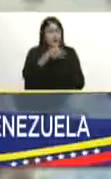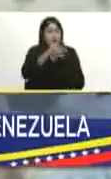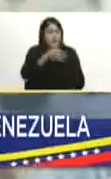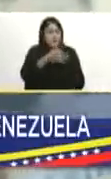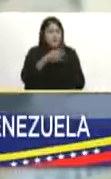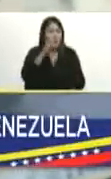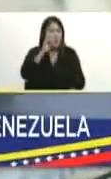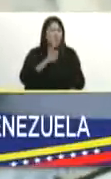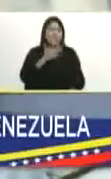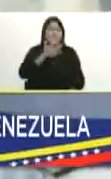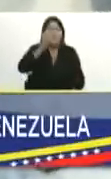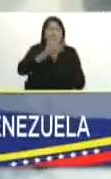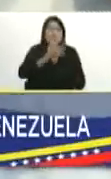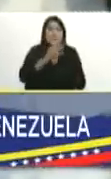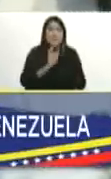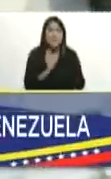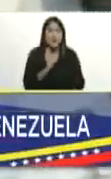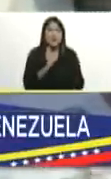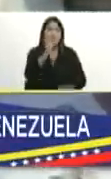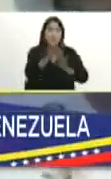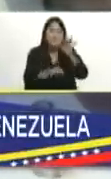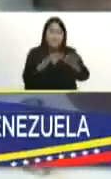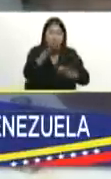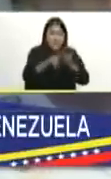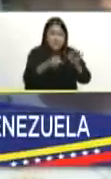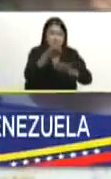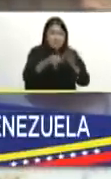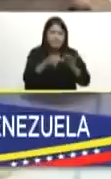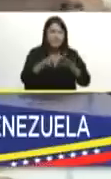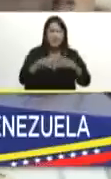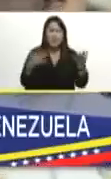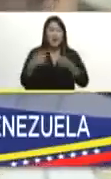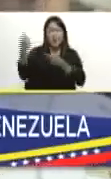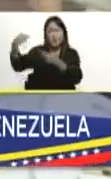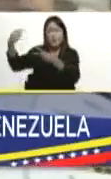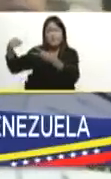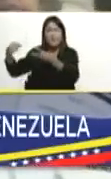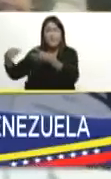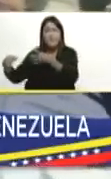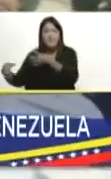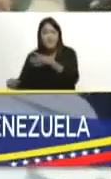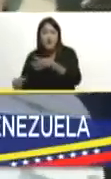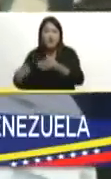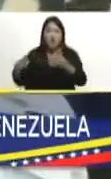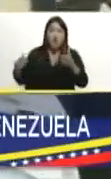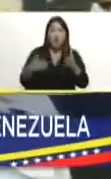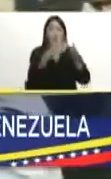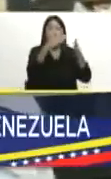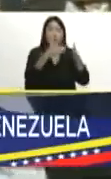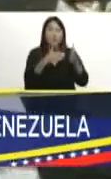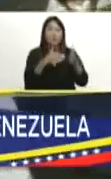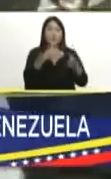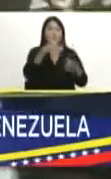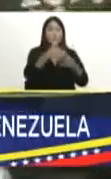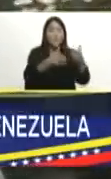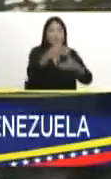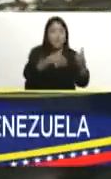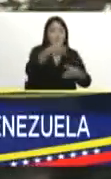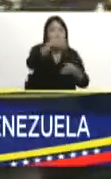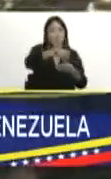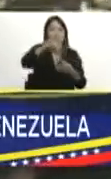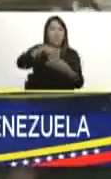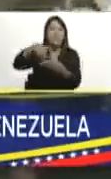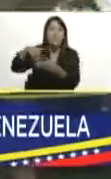a describir todas las potenciales amenazas que se ciernen sobre el proceso democrático electoral, que se ciernen